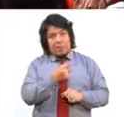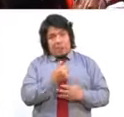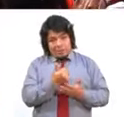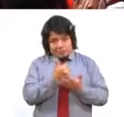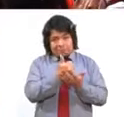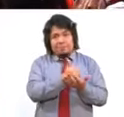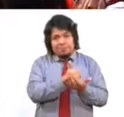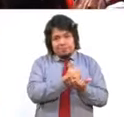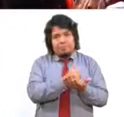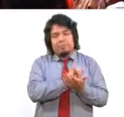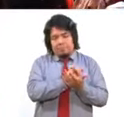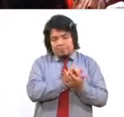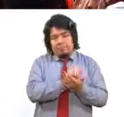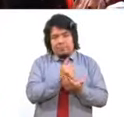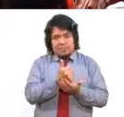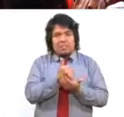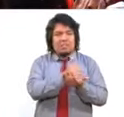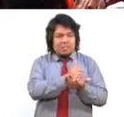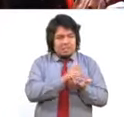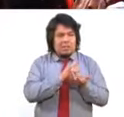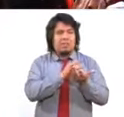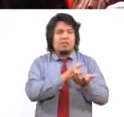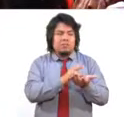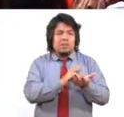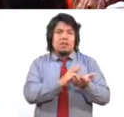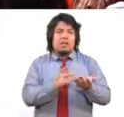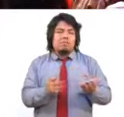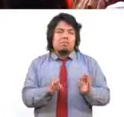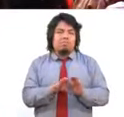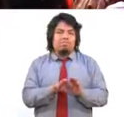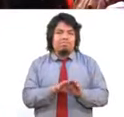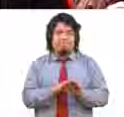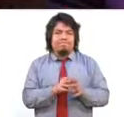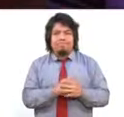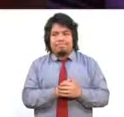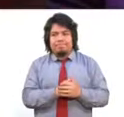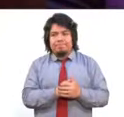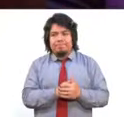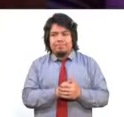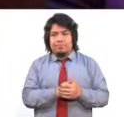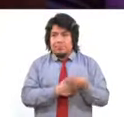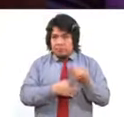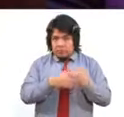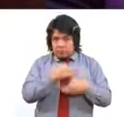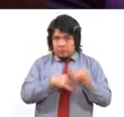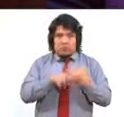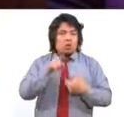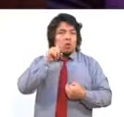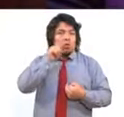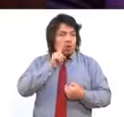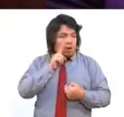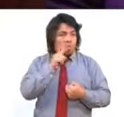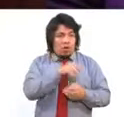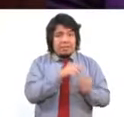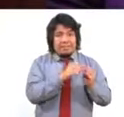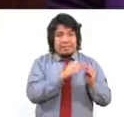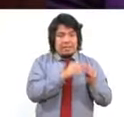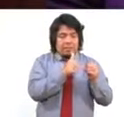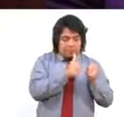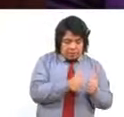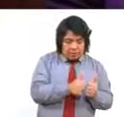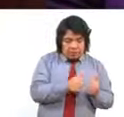ha apoyado en mucho. Nos ha permitido también que las mujeres se queden en sus casas con sus